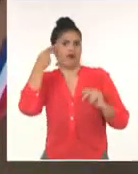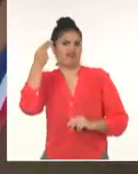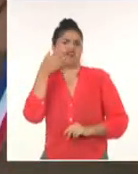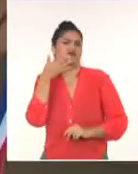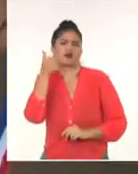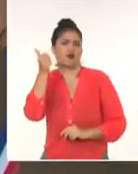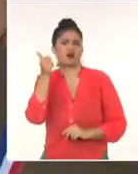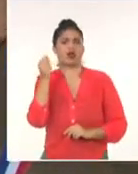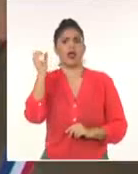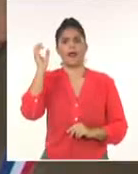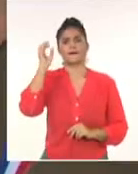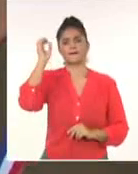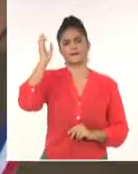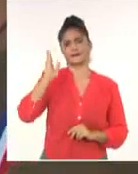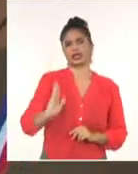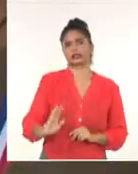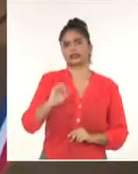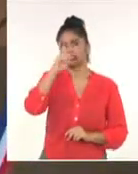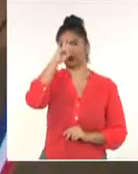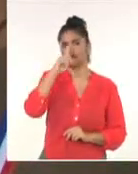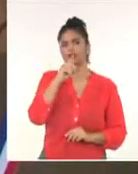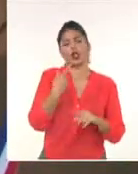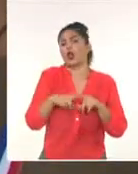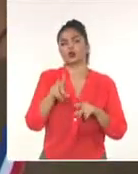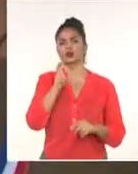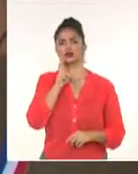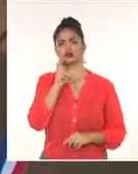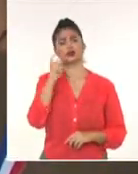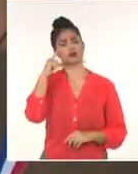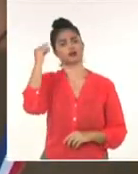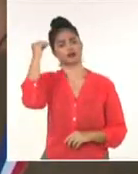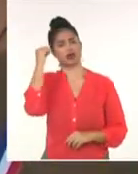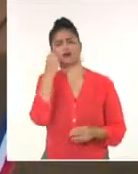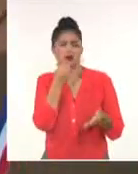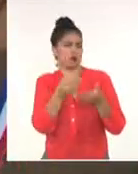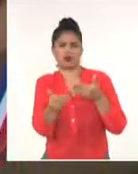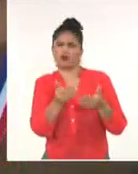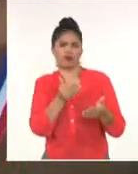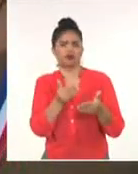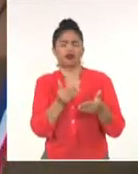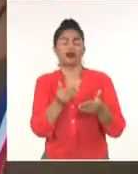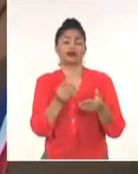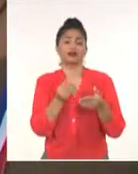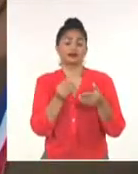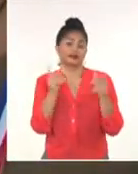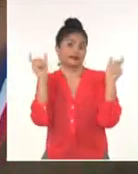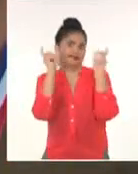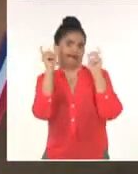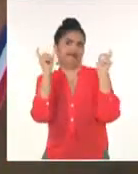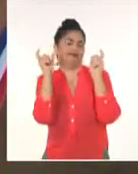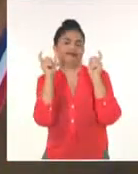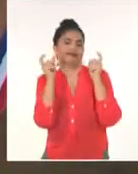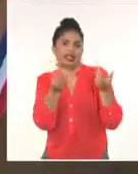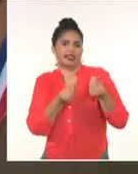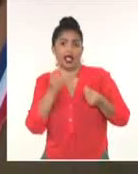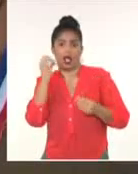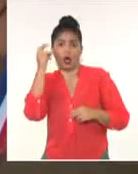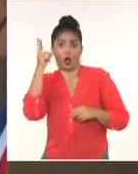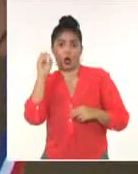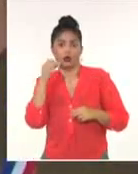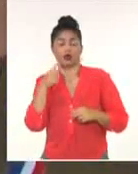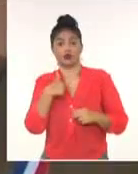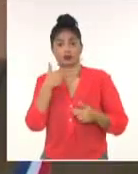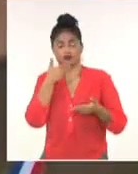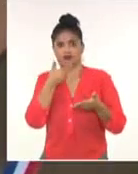otra lengua. Fue muy emocionante el momento en el que me dieron la medalla de oro, porque no esperaba ganar la medalla de oro después de